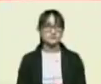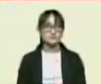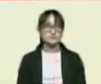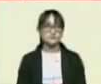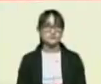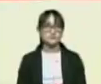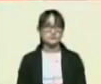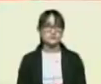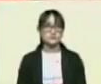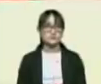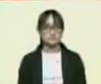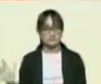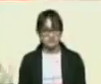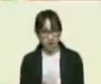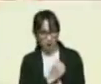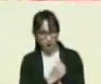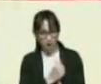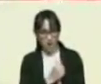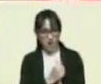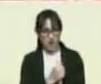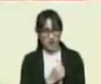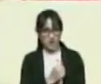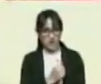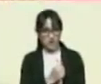¿Con un golpe de Estado?